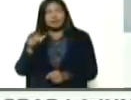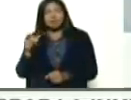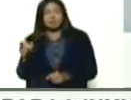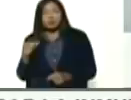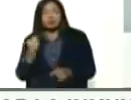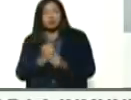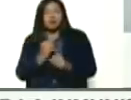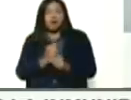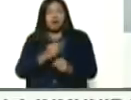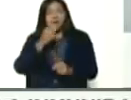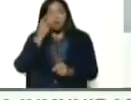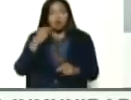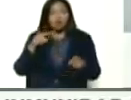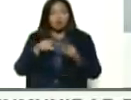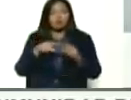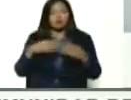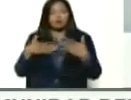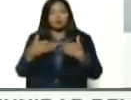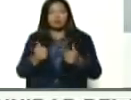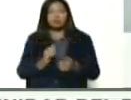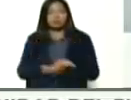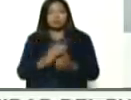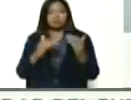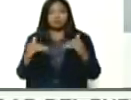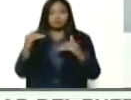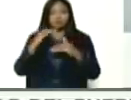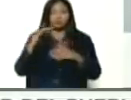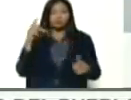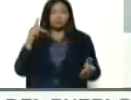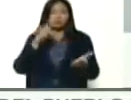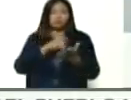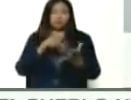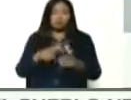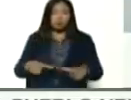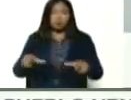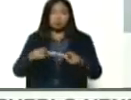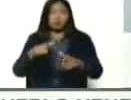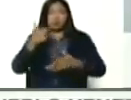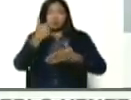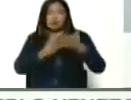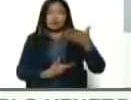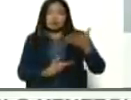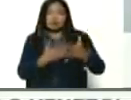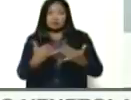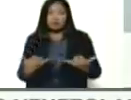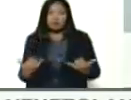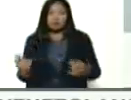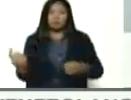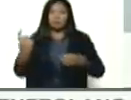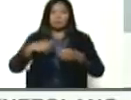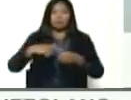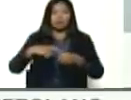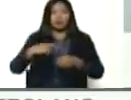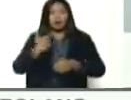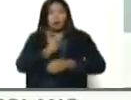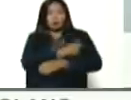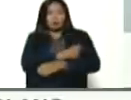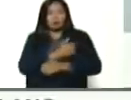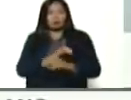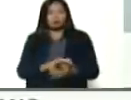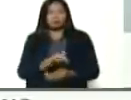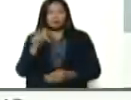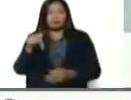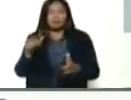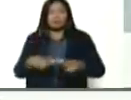trabajadores de la salud como adultos mayores que se acercaron hasta acá ya estaban en las listas y se incorporaron a la vacunación acá